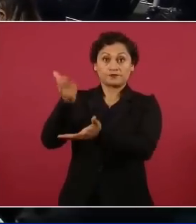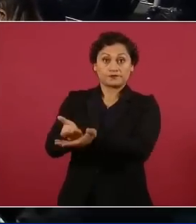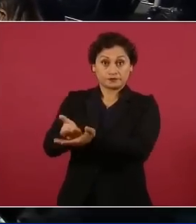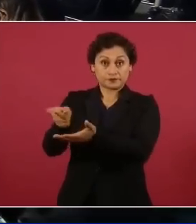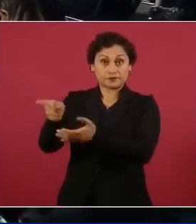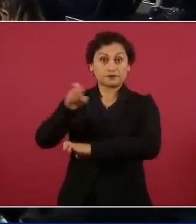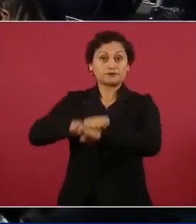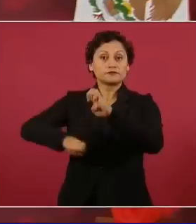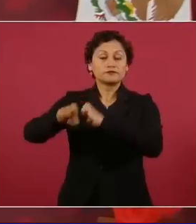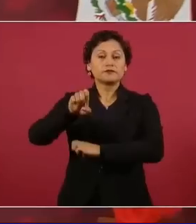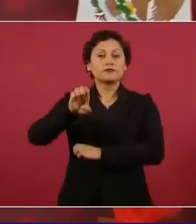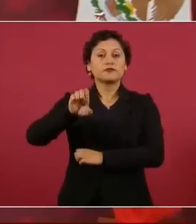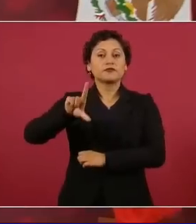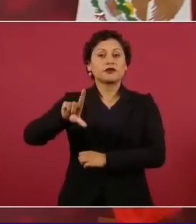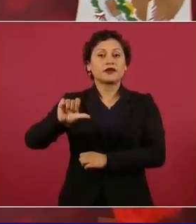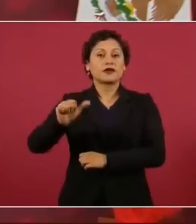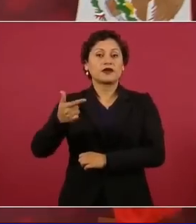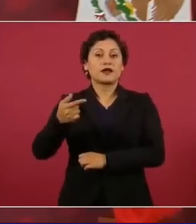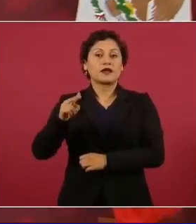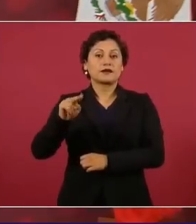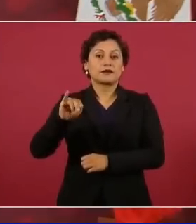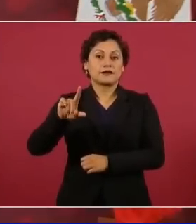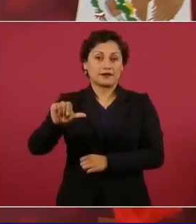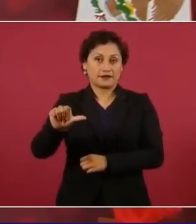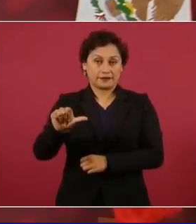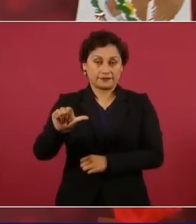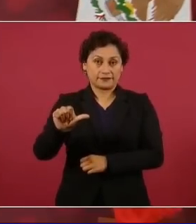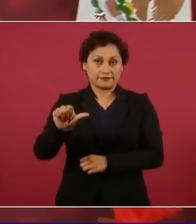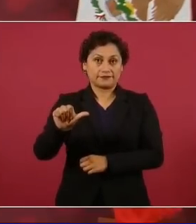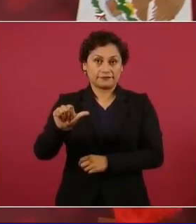Águila, expropiada